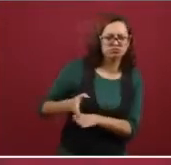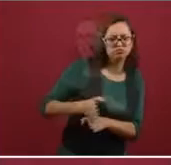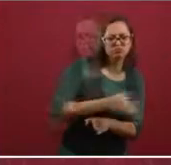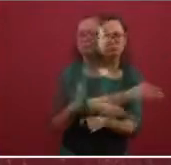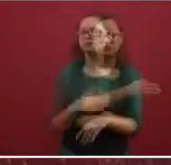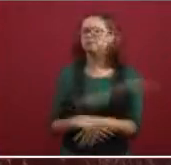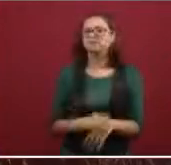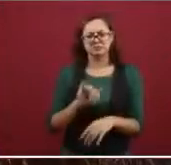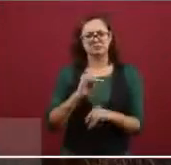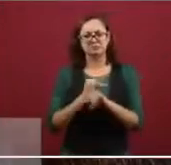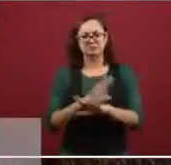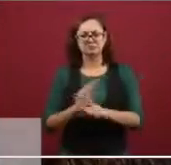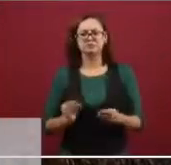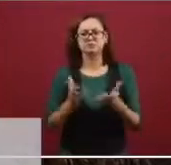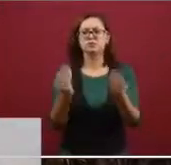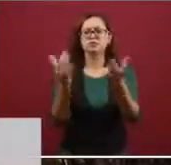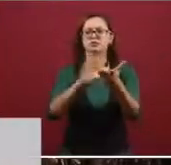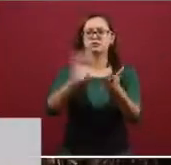pasará. Muchas gracias.